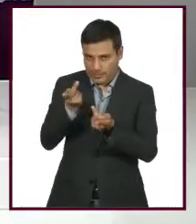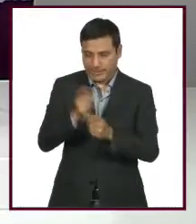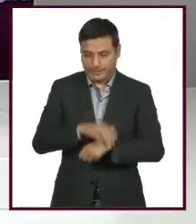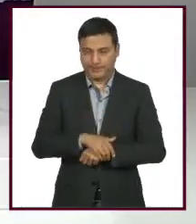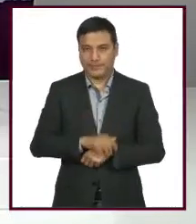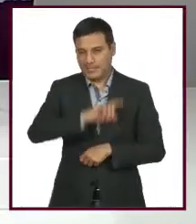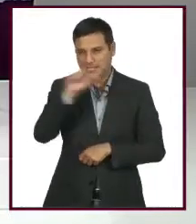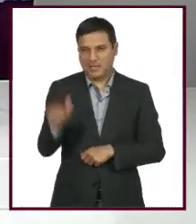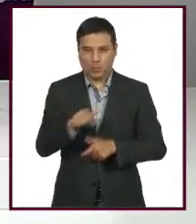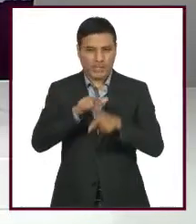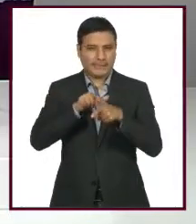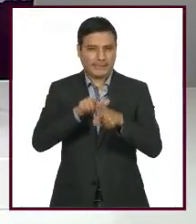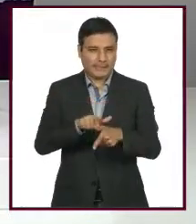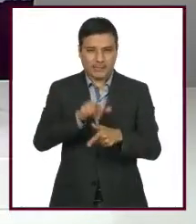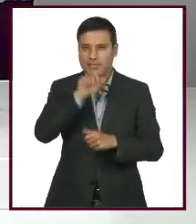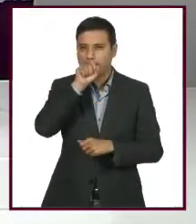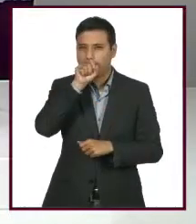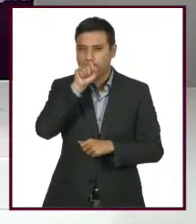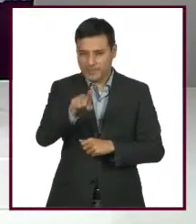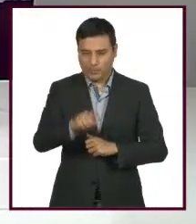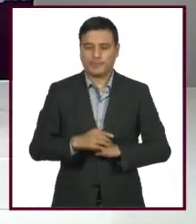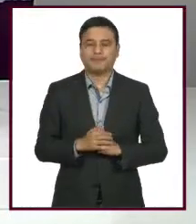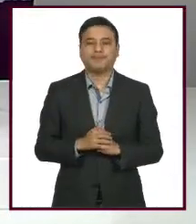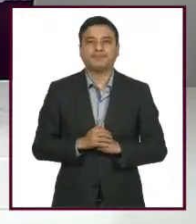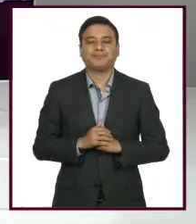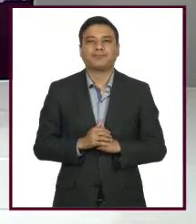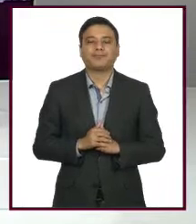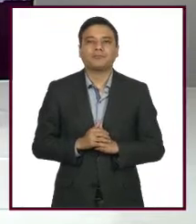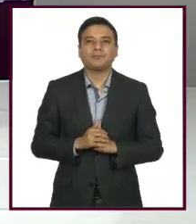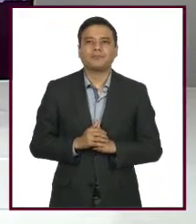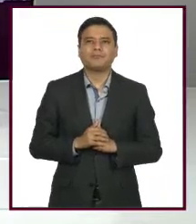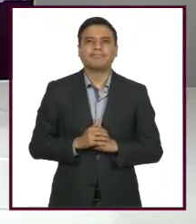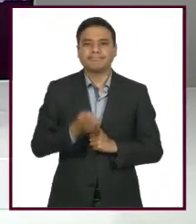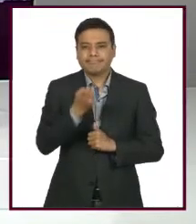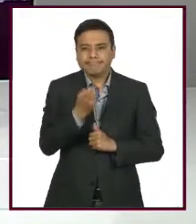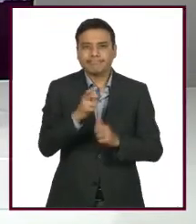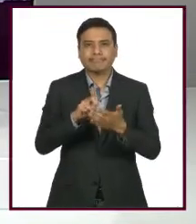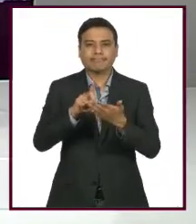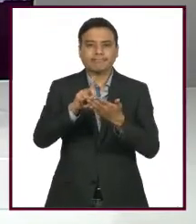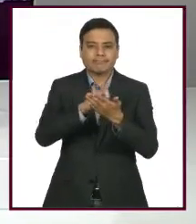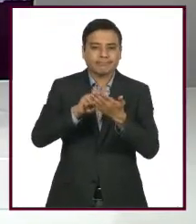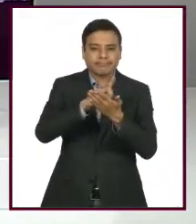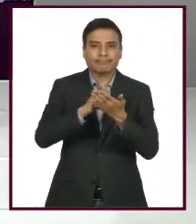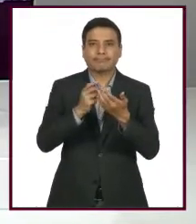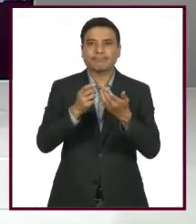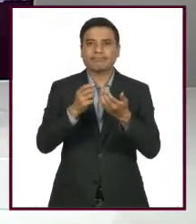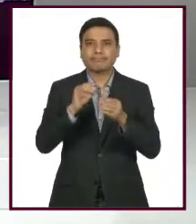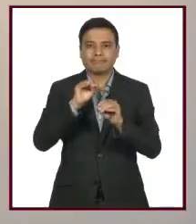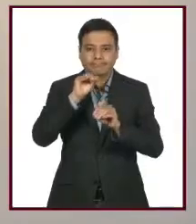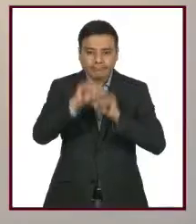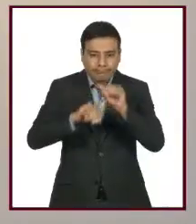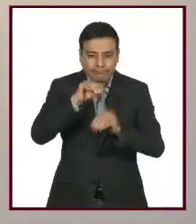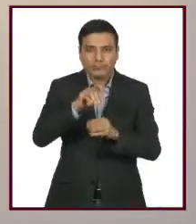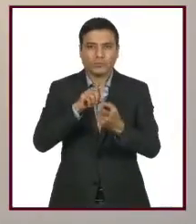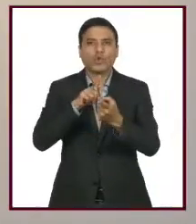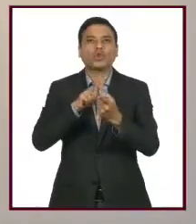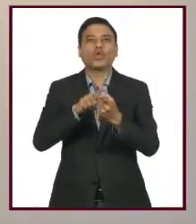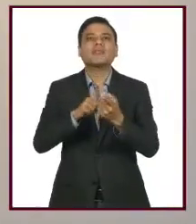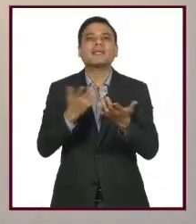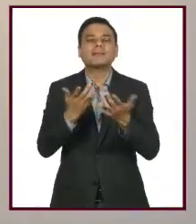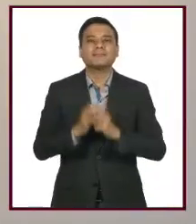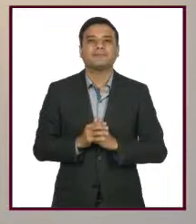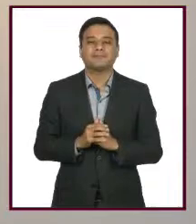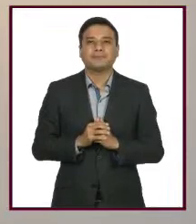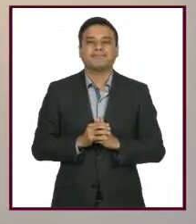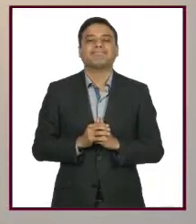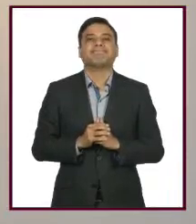de continuar con los efectos de la intoxicación, doctor. ¿Dónde se elabora esta sustancia? Nos pregunta. Sí, generalmente esta sustancia